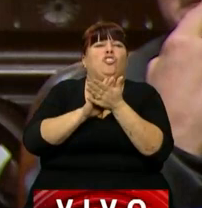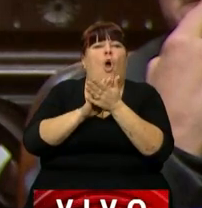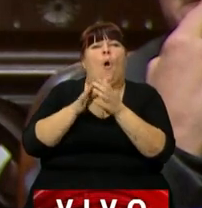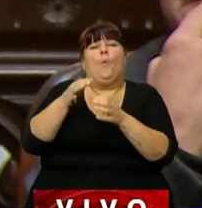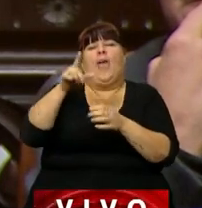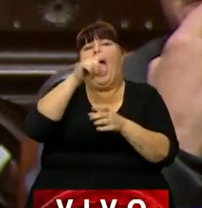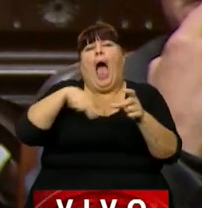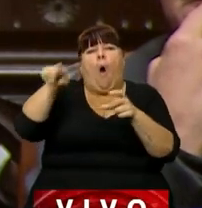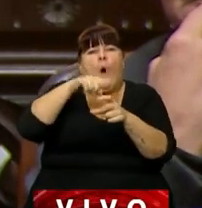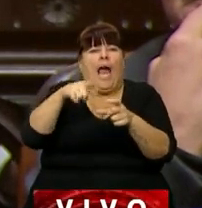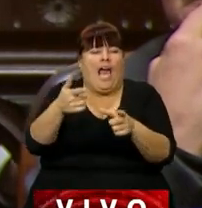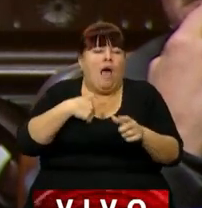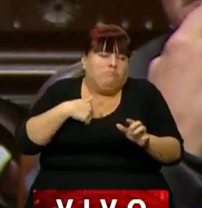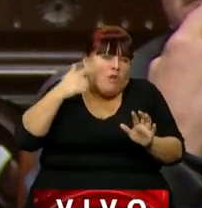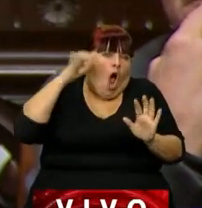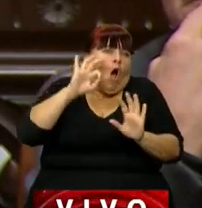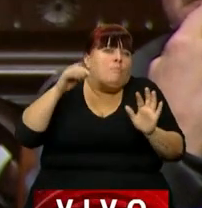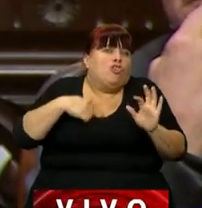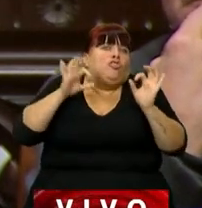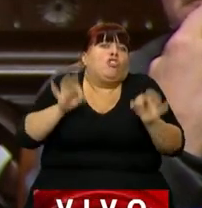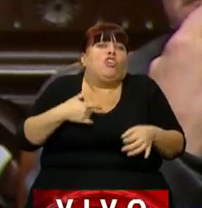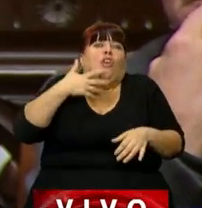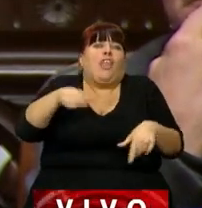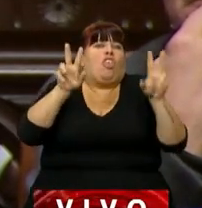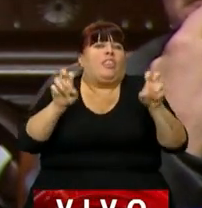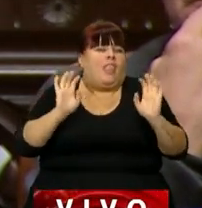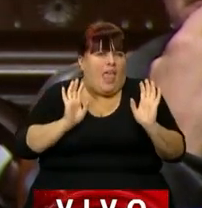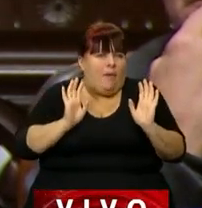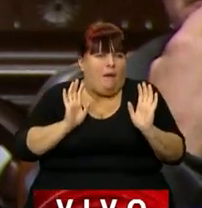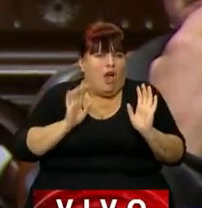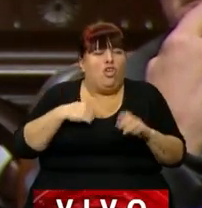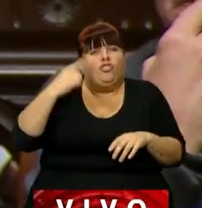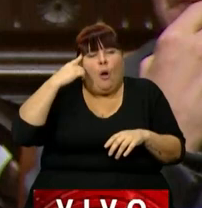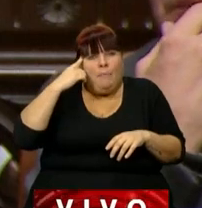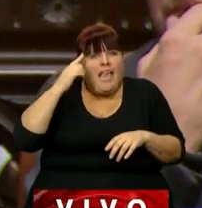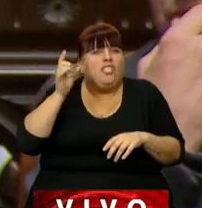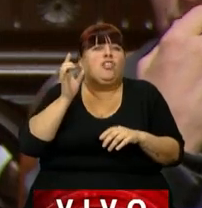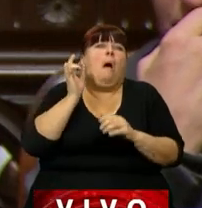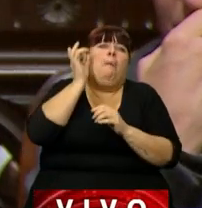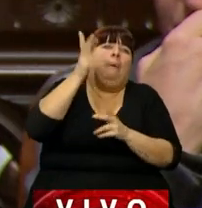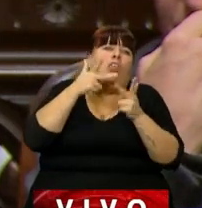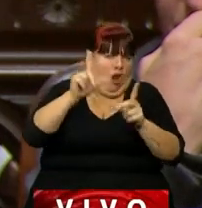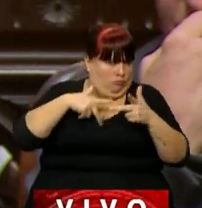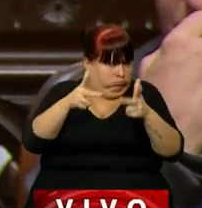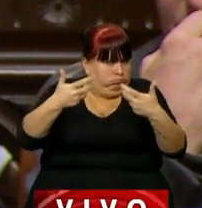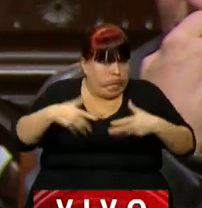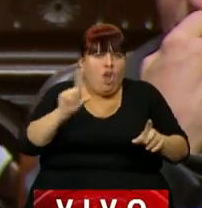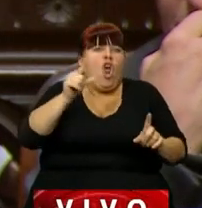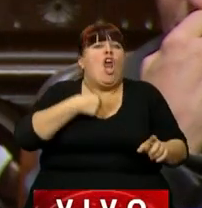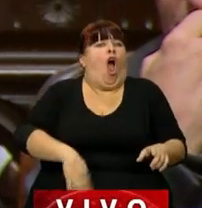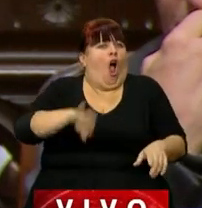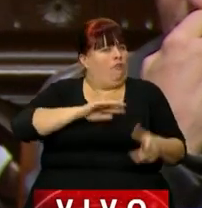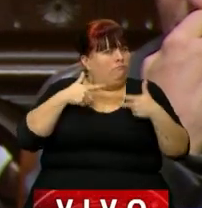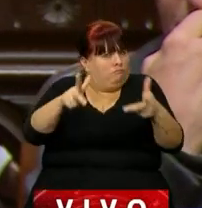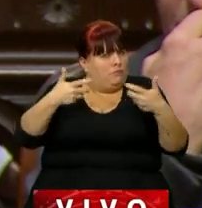agujero. A mí, humilde saber y entender, para lo cual cuando pienso algo no pido permiso para decirlo y no quiero ofender a